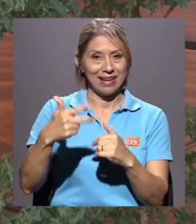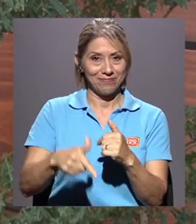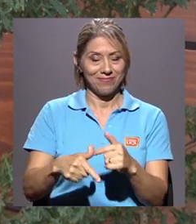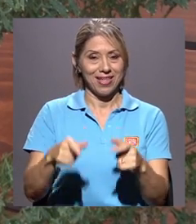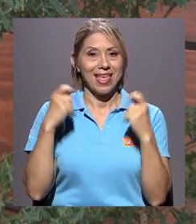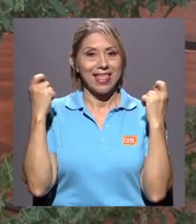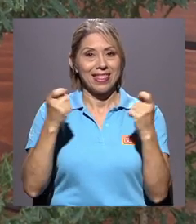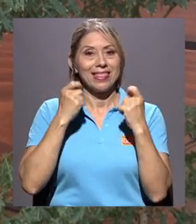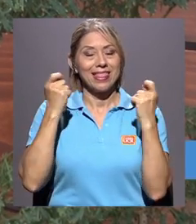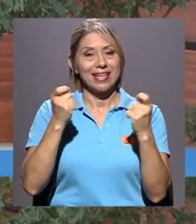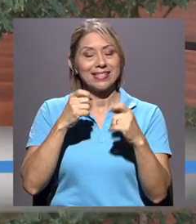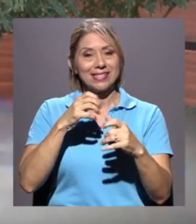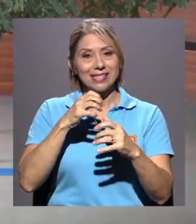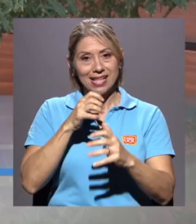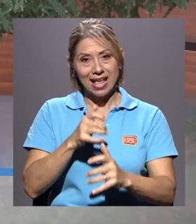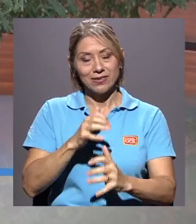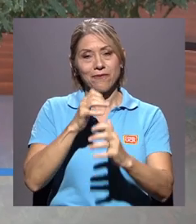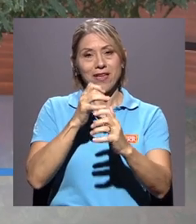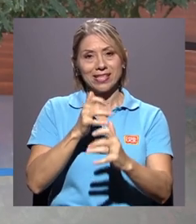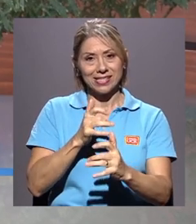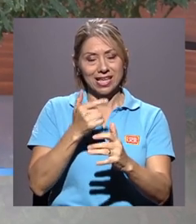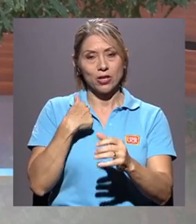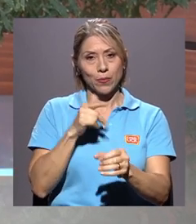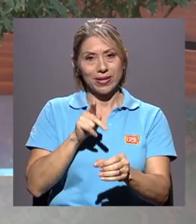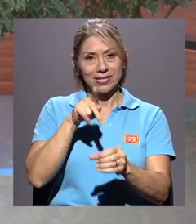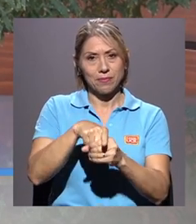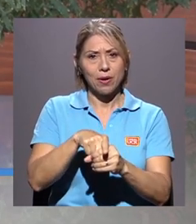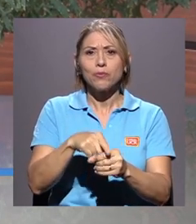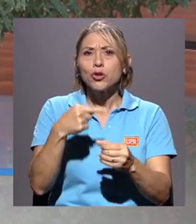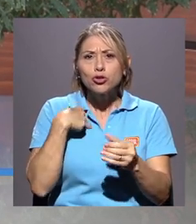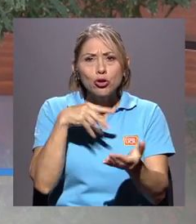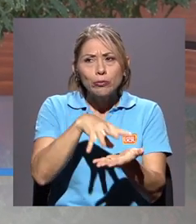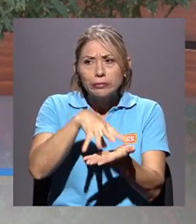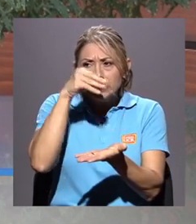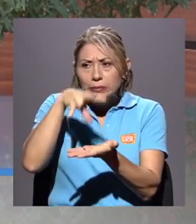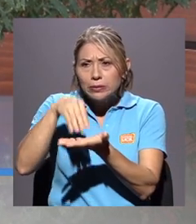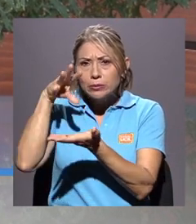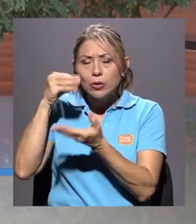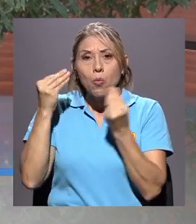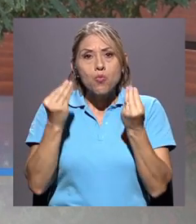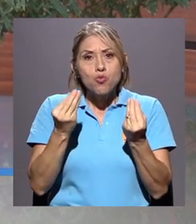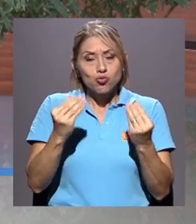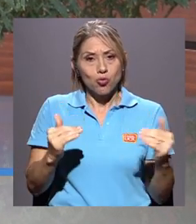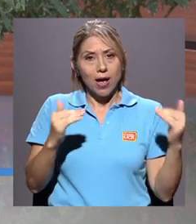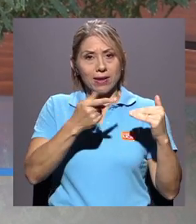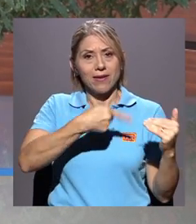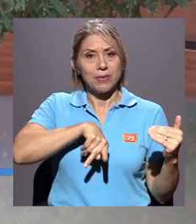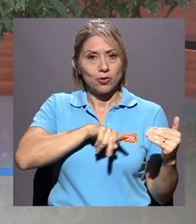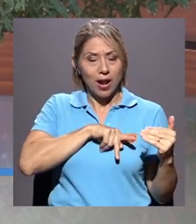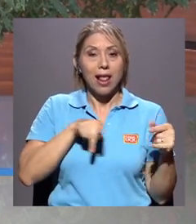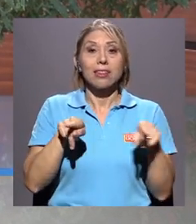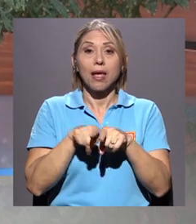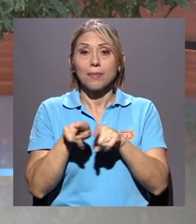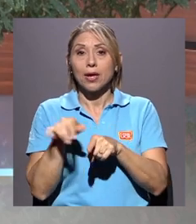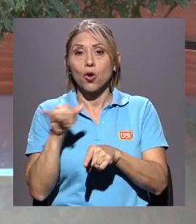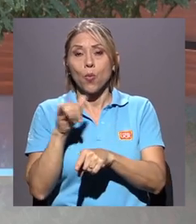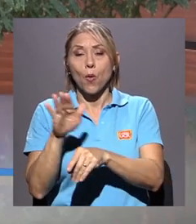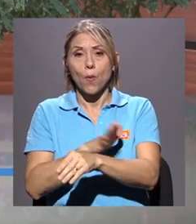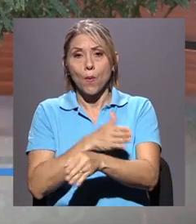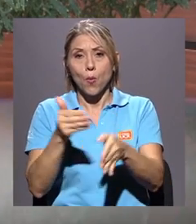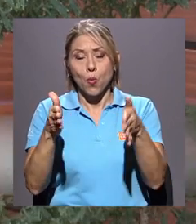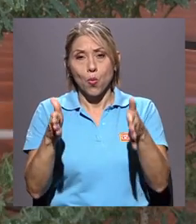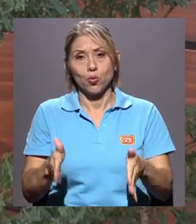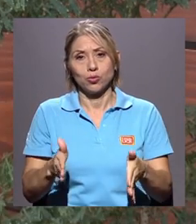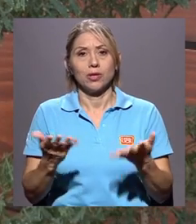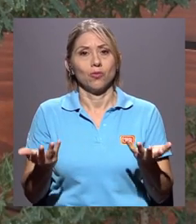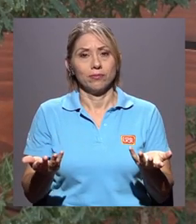la que participo. He adquirido personalmente mucho conocimiento tanto a nivel personal como a nivel de músico, en lo que es, bueno, la